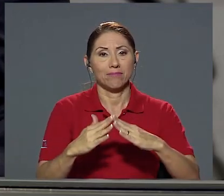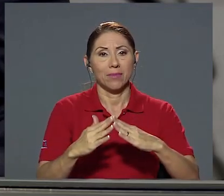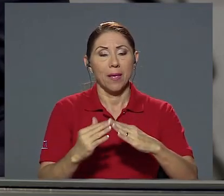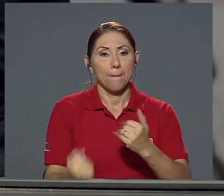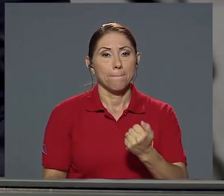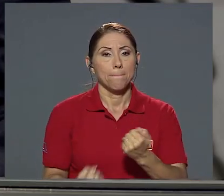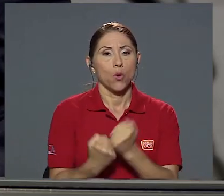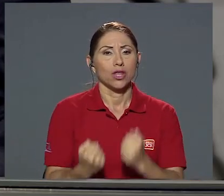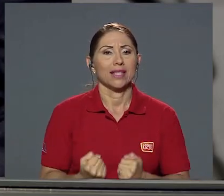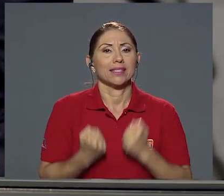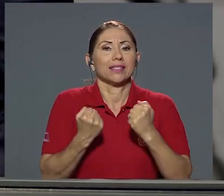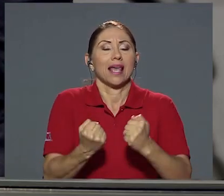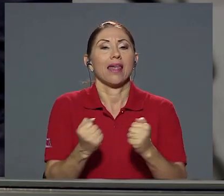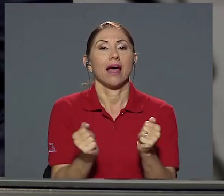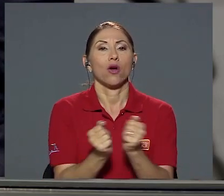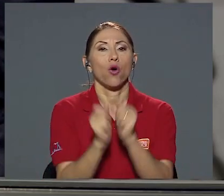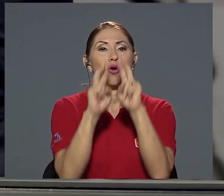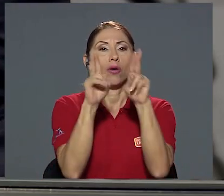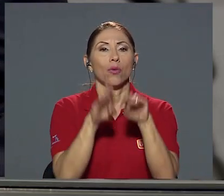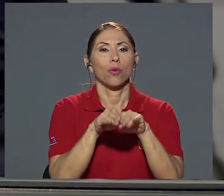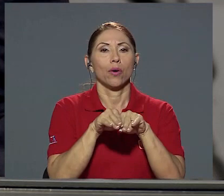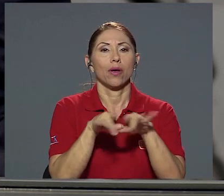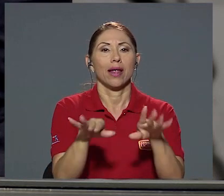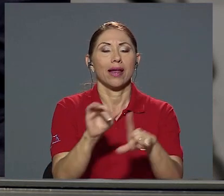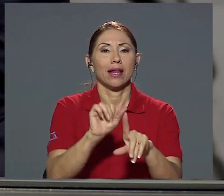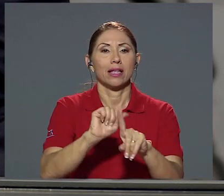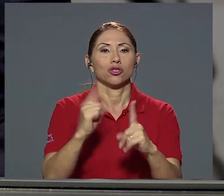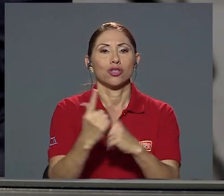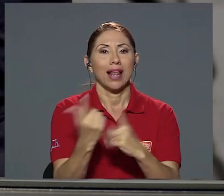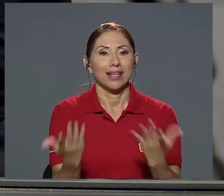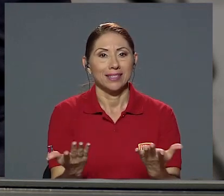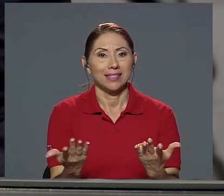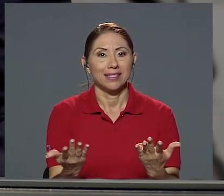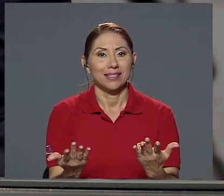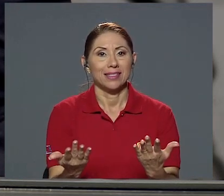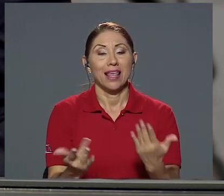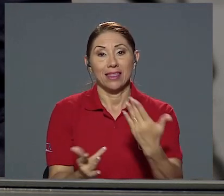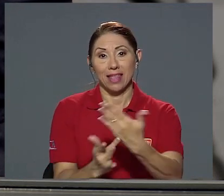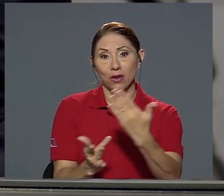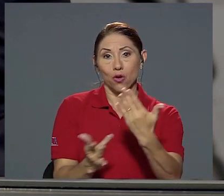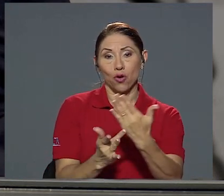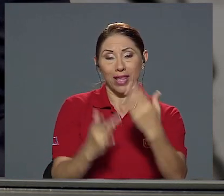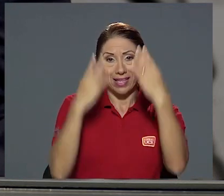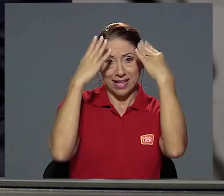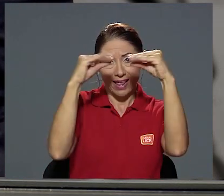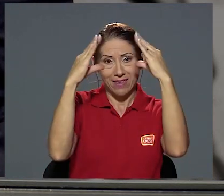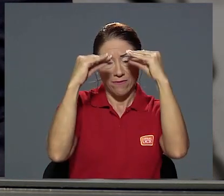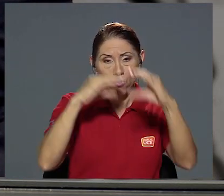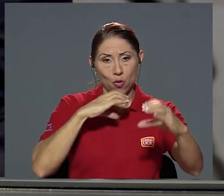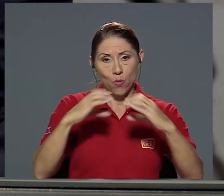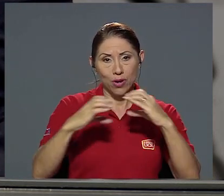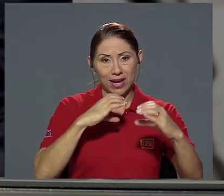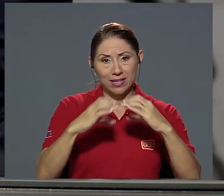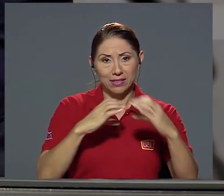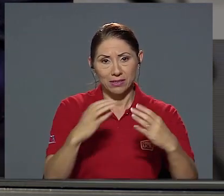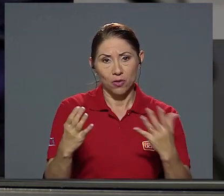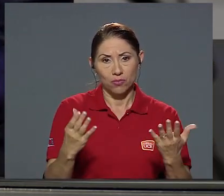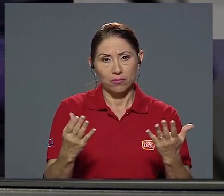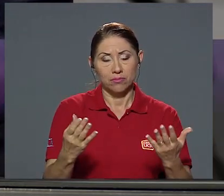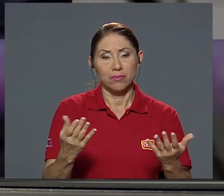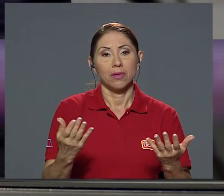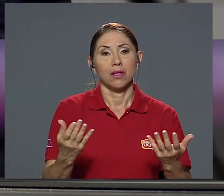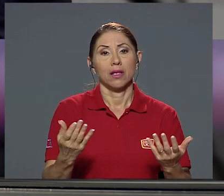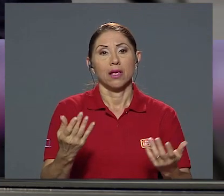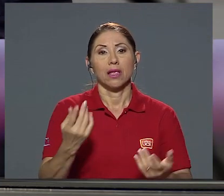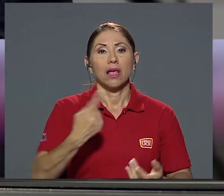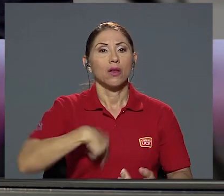potenciada por las redes sociales, potenciada por las tecnologías de la infocomunicación, que hacen que tengamos